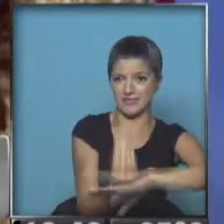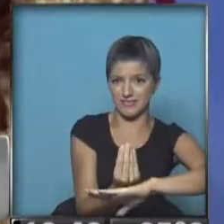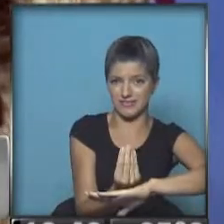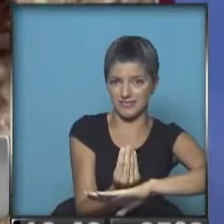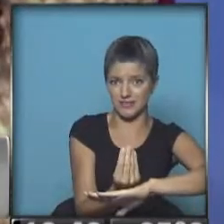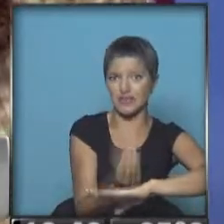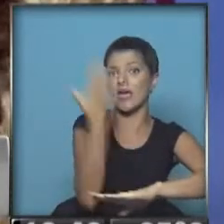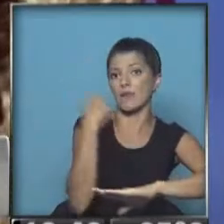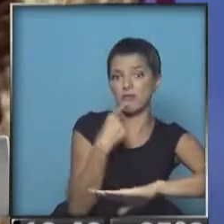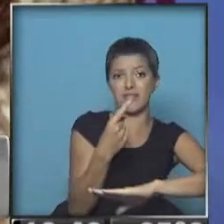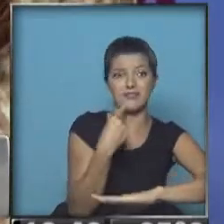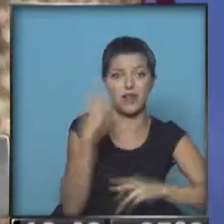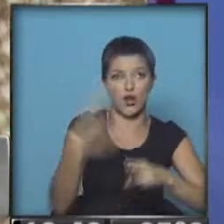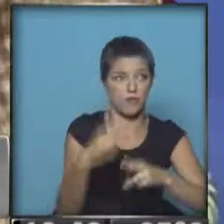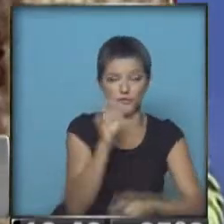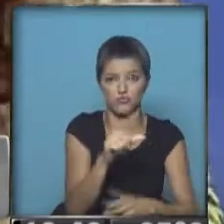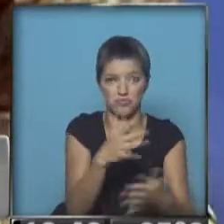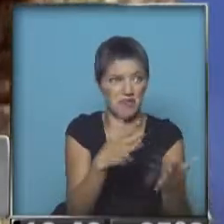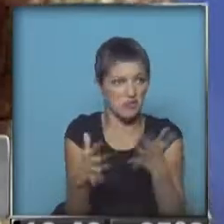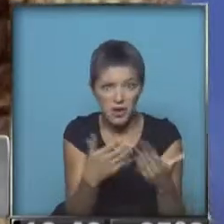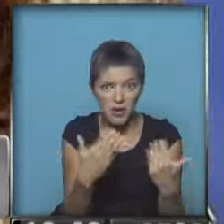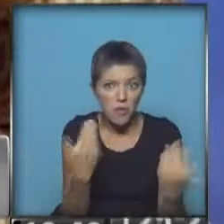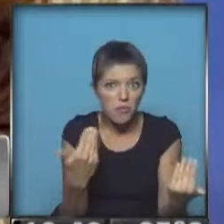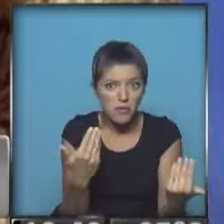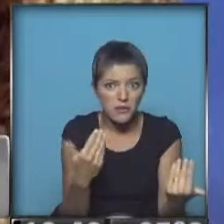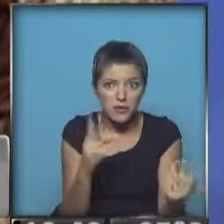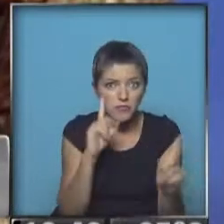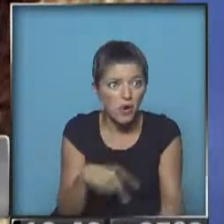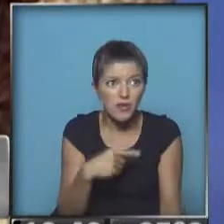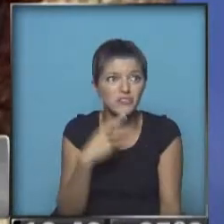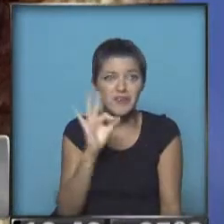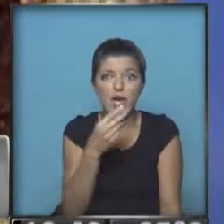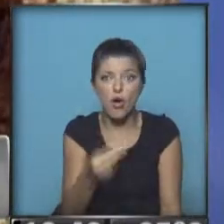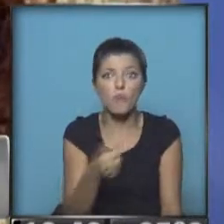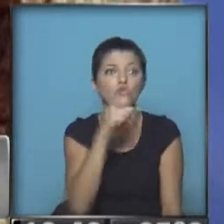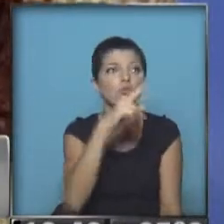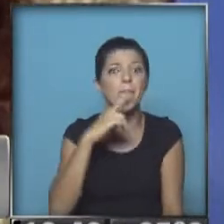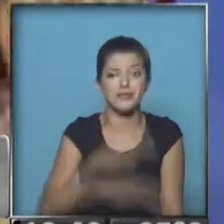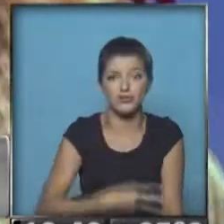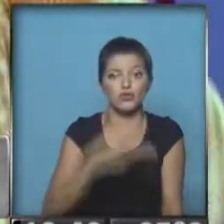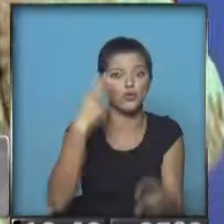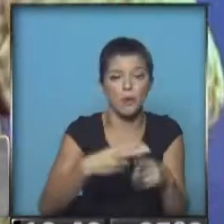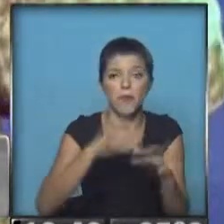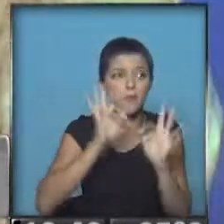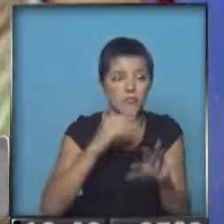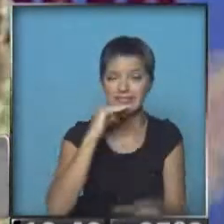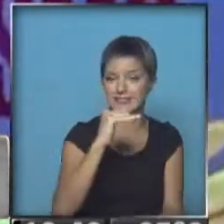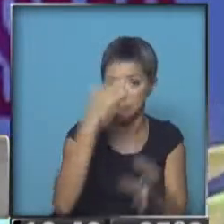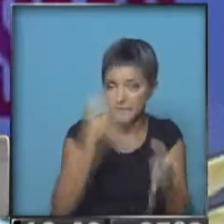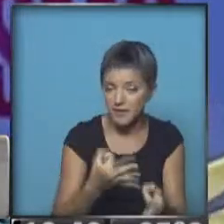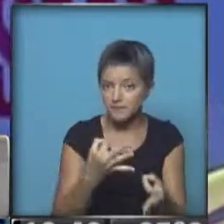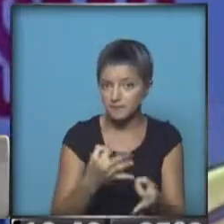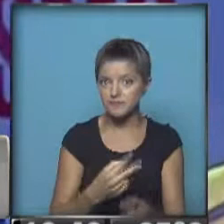sabían pronunciar el nombre, porque ni siquiera habían aprendido a pronunciar adecuadamente, correctamente su nombre, y con